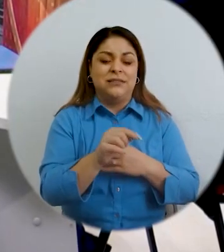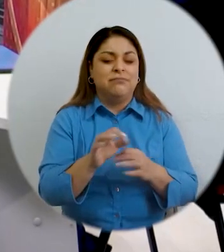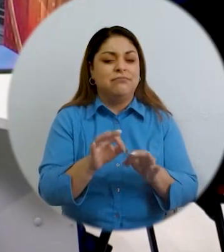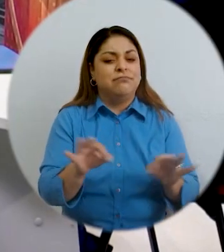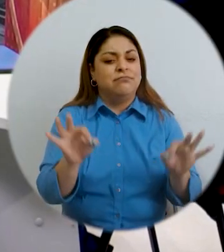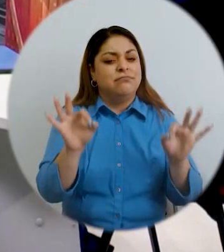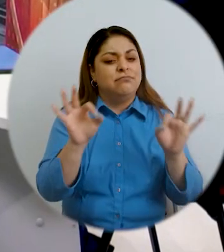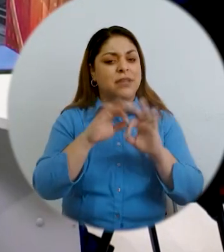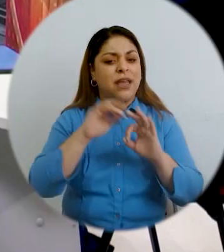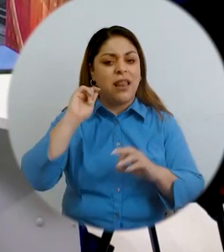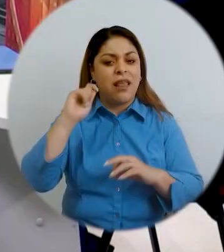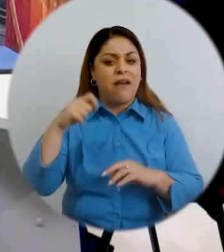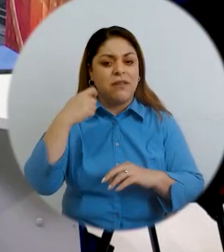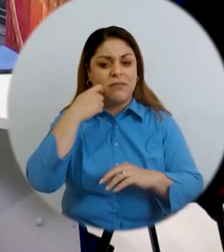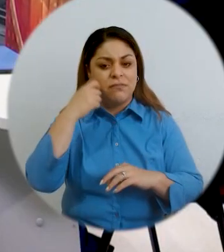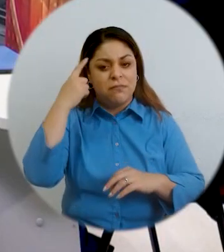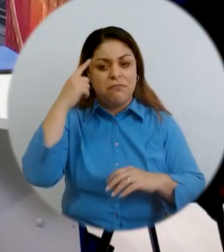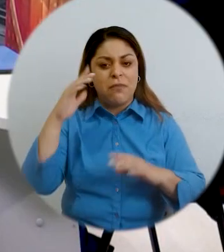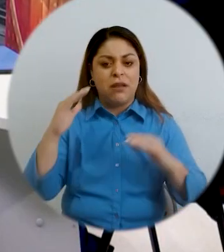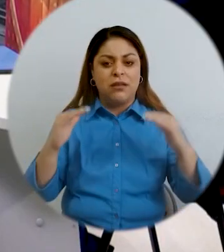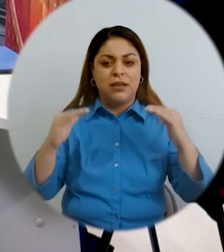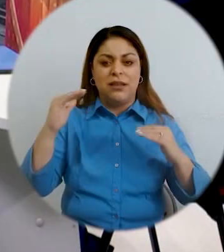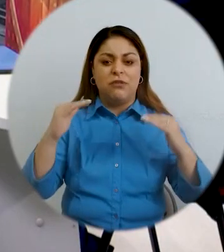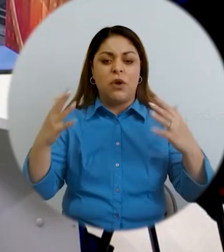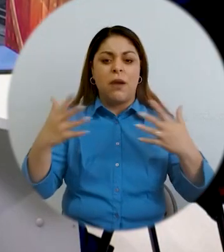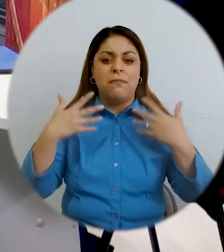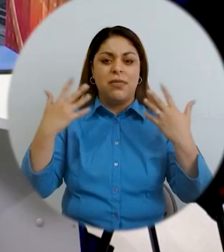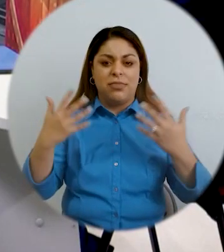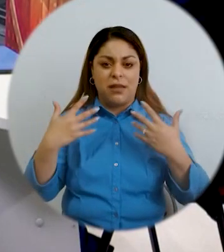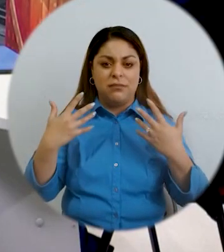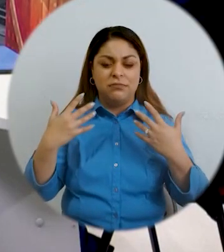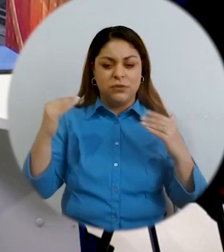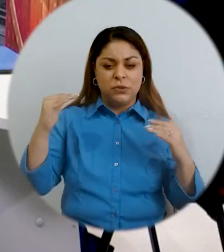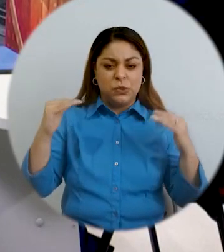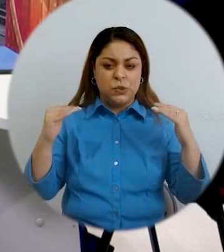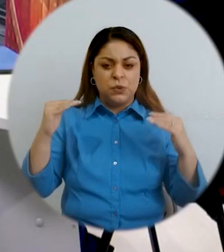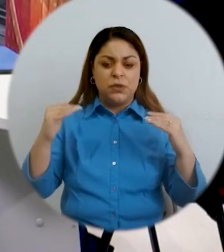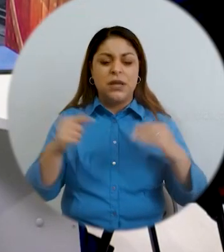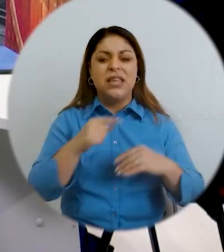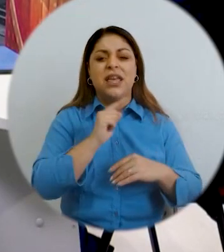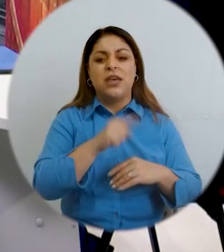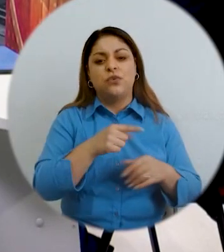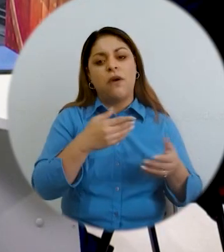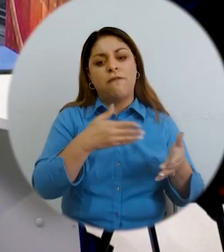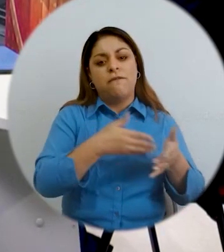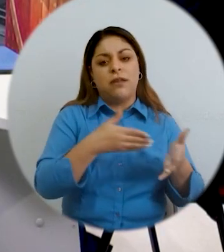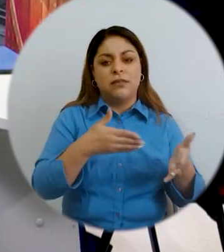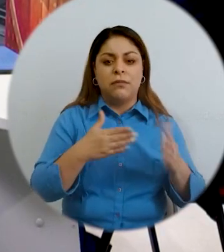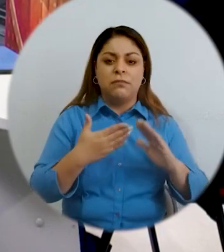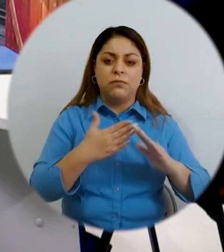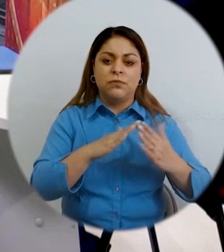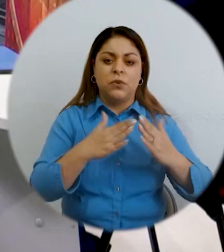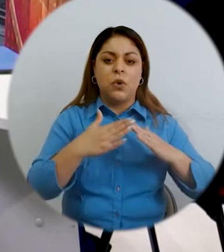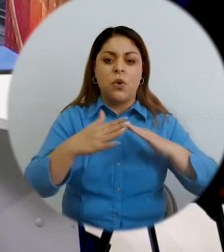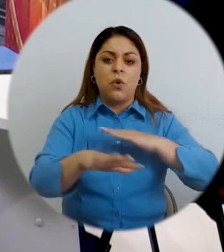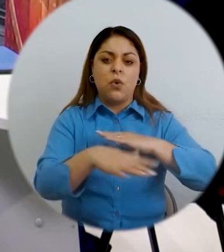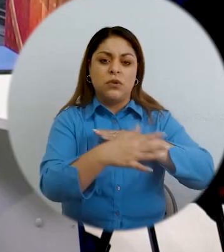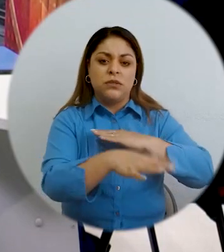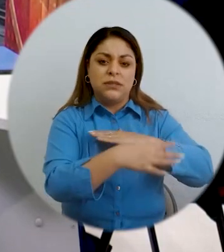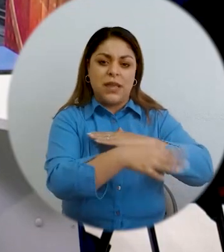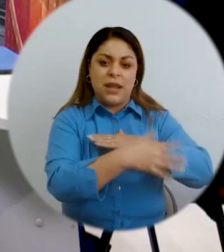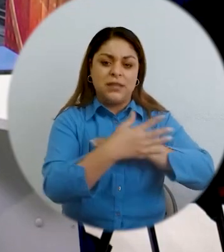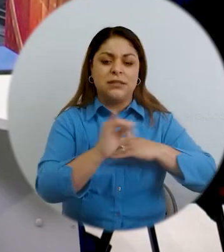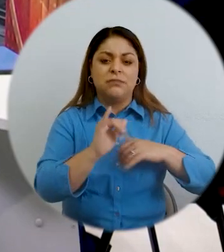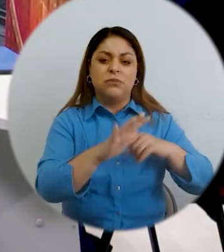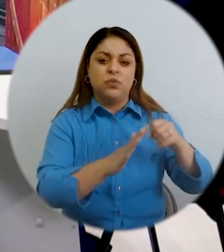los ecosistemas y el equilibrio ambiental. Esto naturalmente tiene una incidencia en las poblaciones costeras, insulares, pero también en